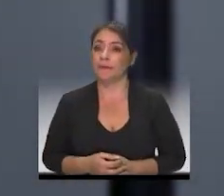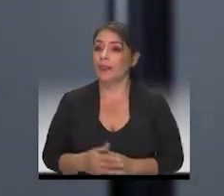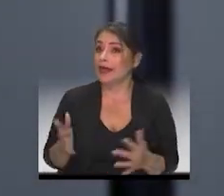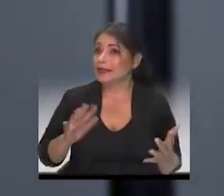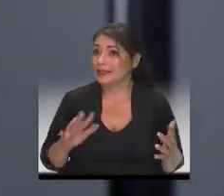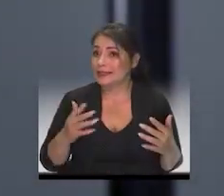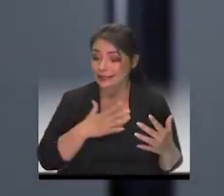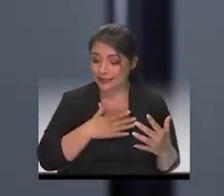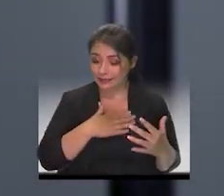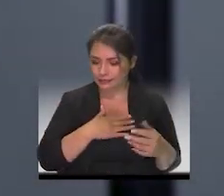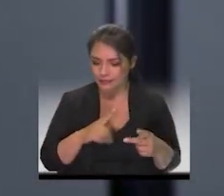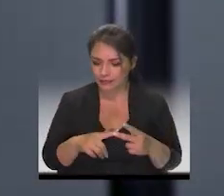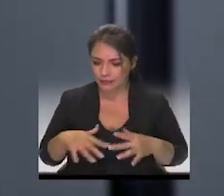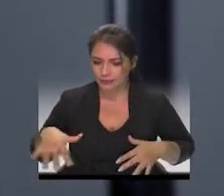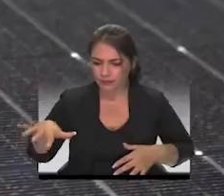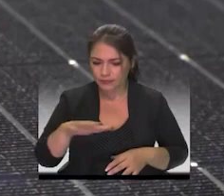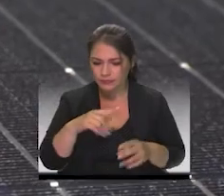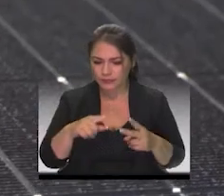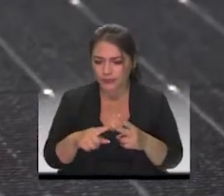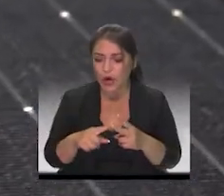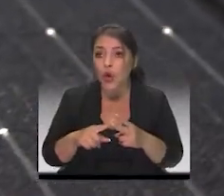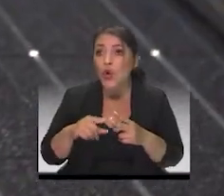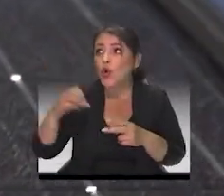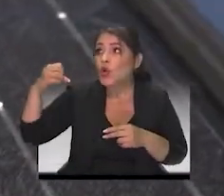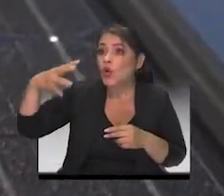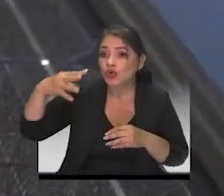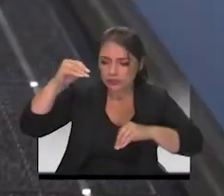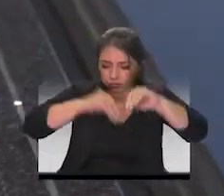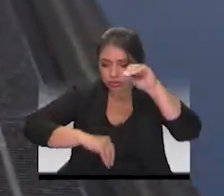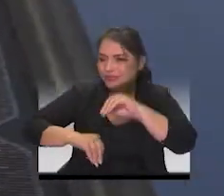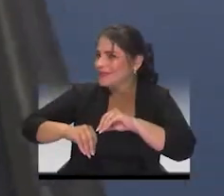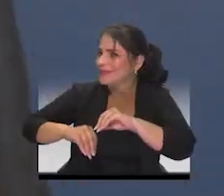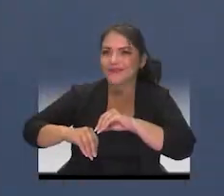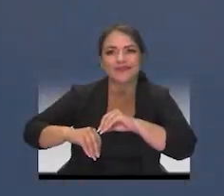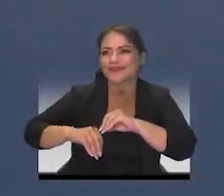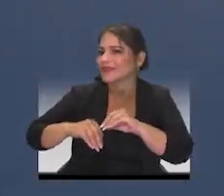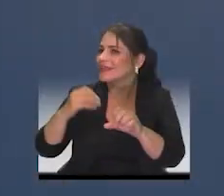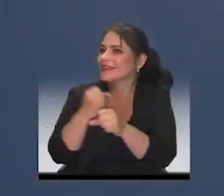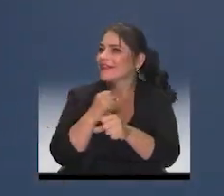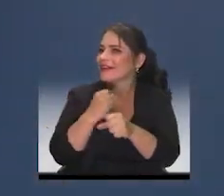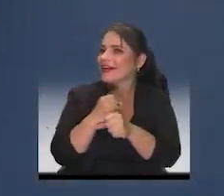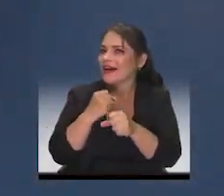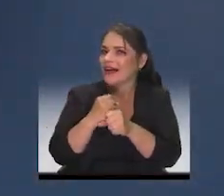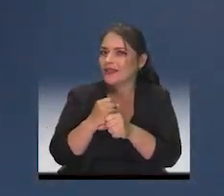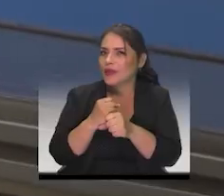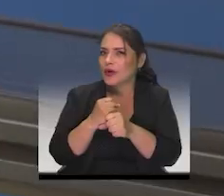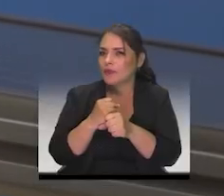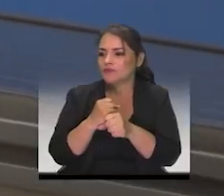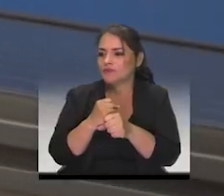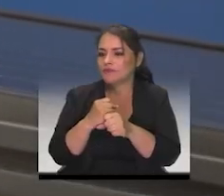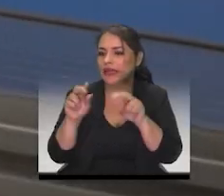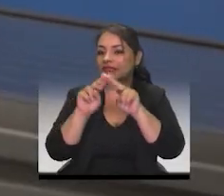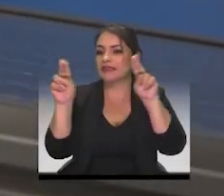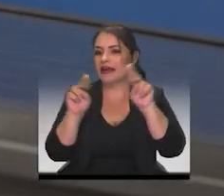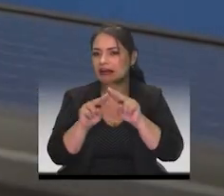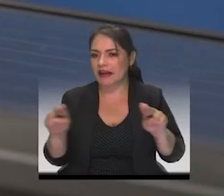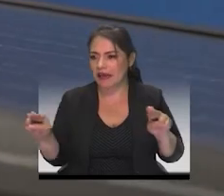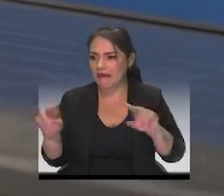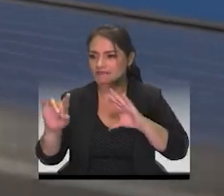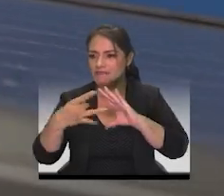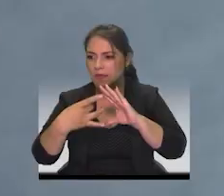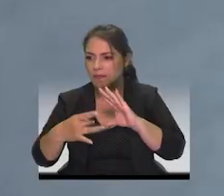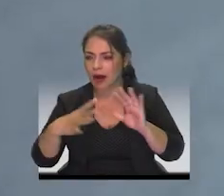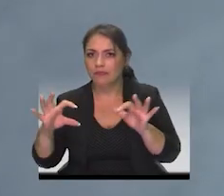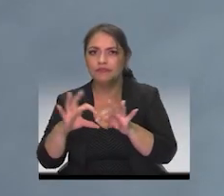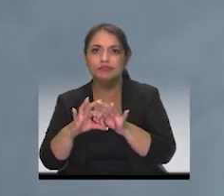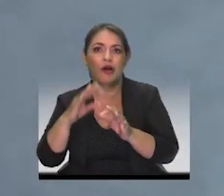no solo fabricamos luminarias, sino que estamos trabajando en la conectividad, ¿sí? El futuro de las cosas va a ser